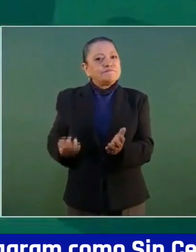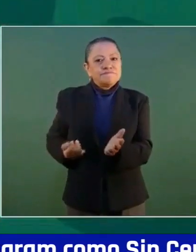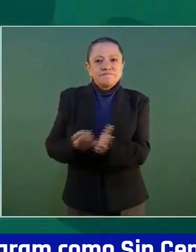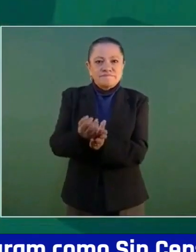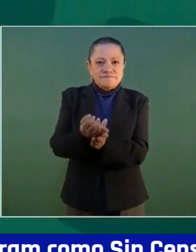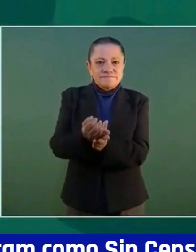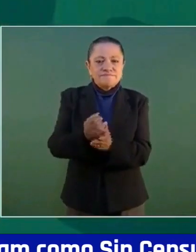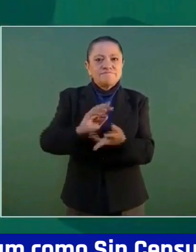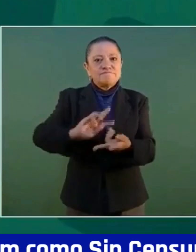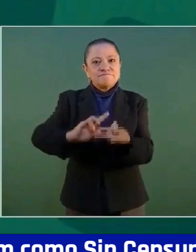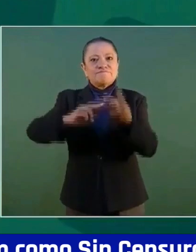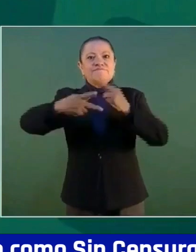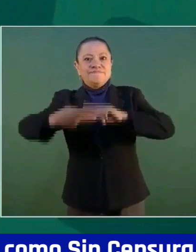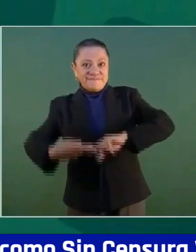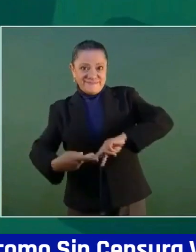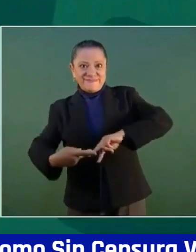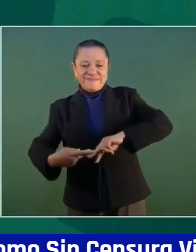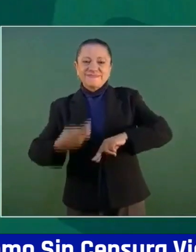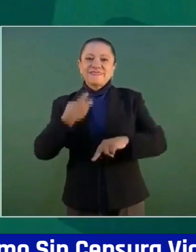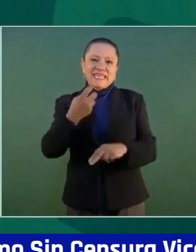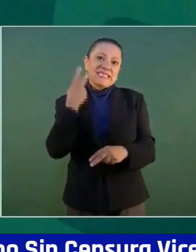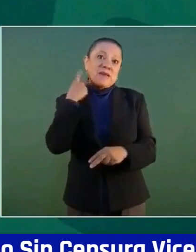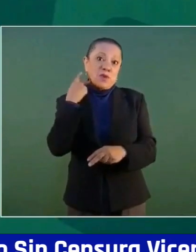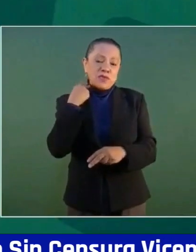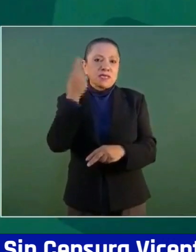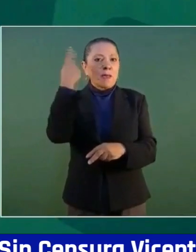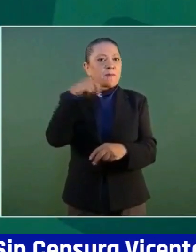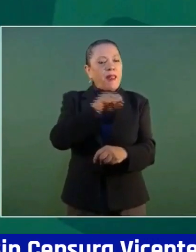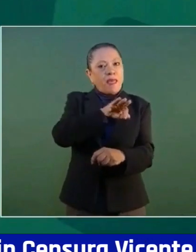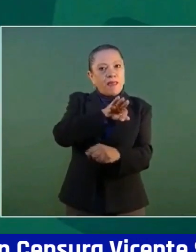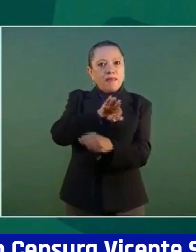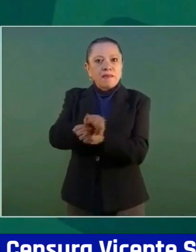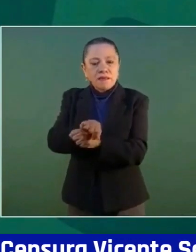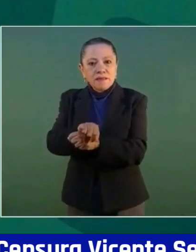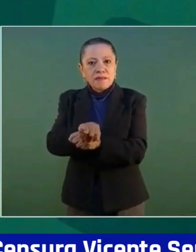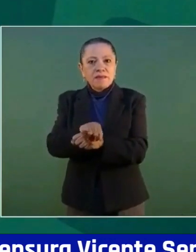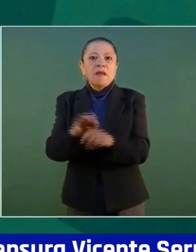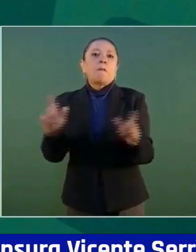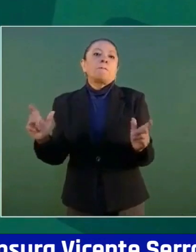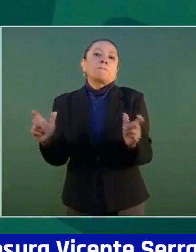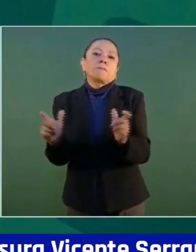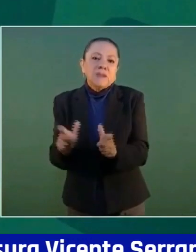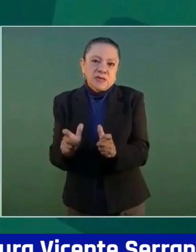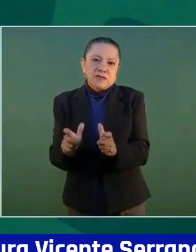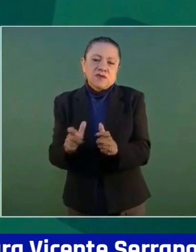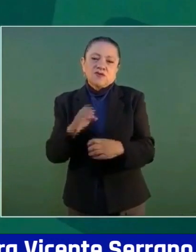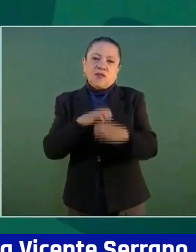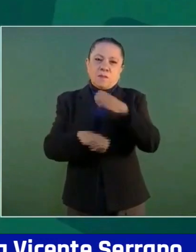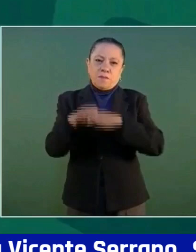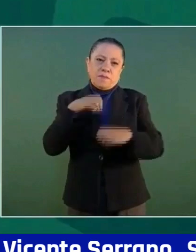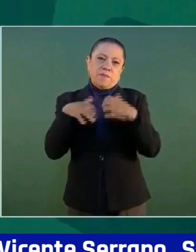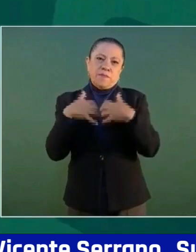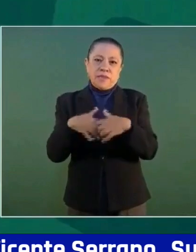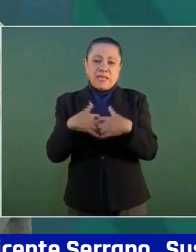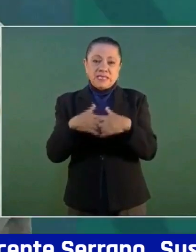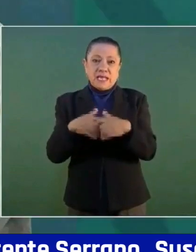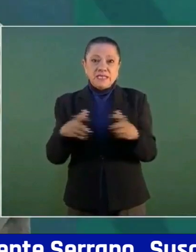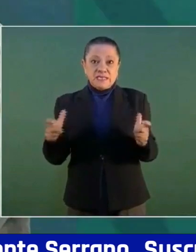de revertir esa política en favor de minorías, de